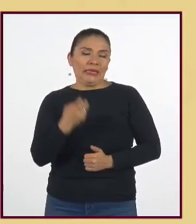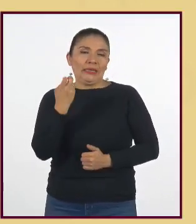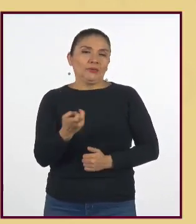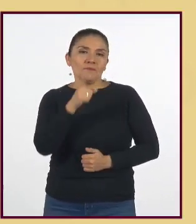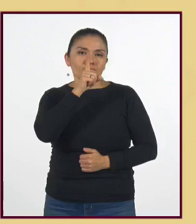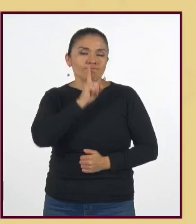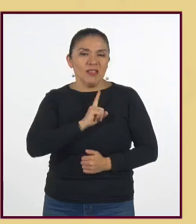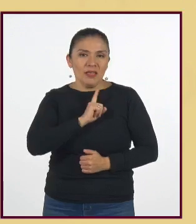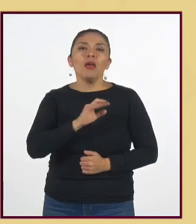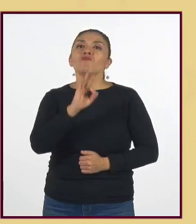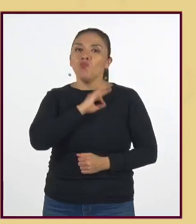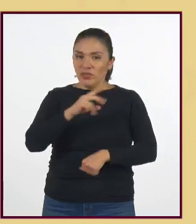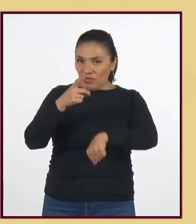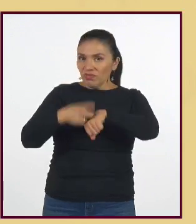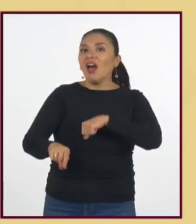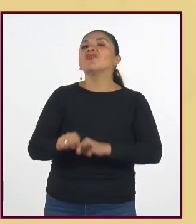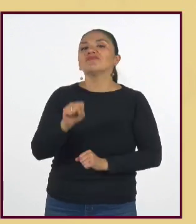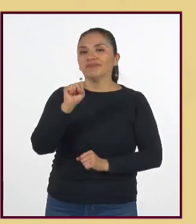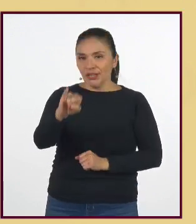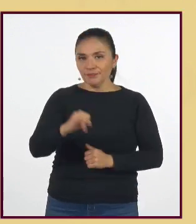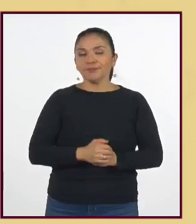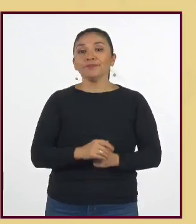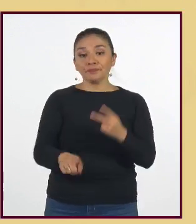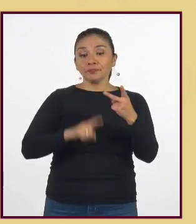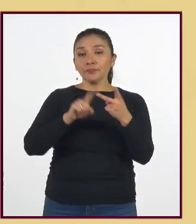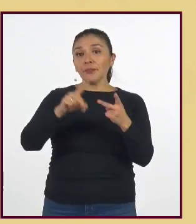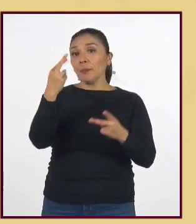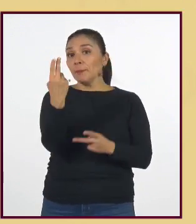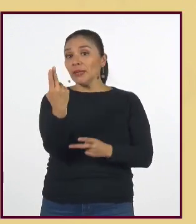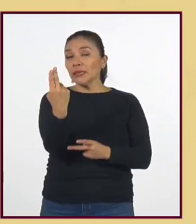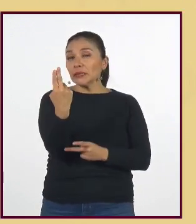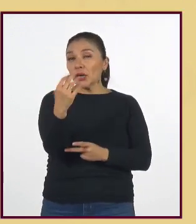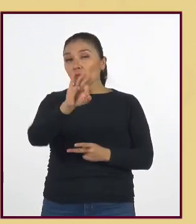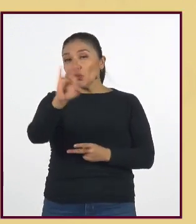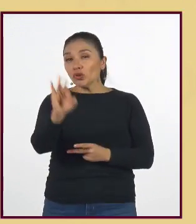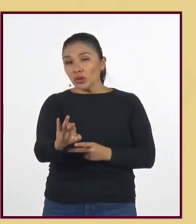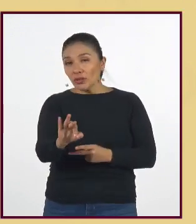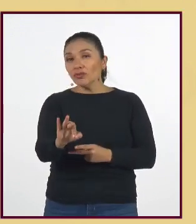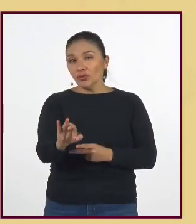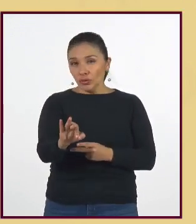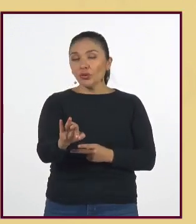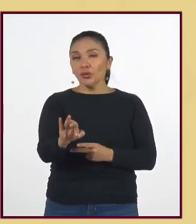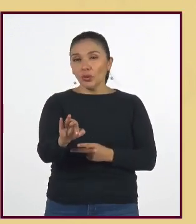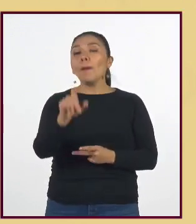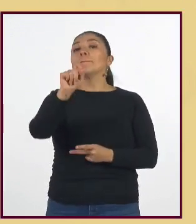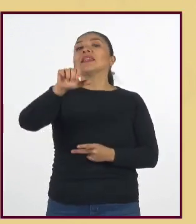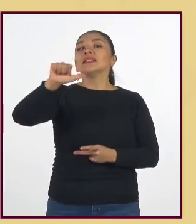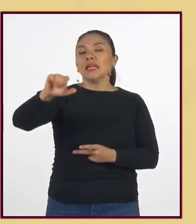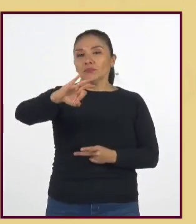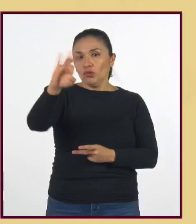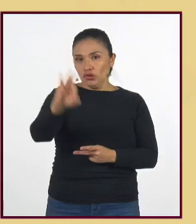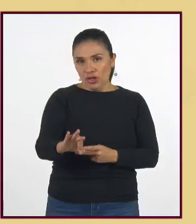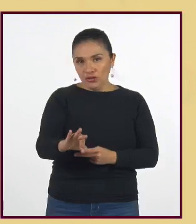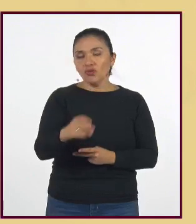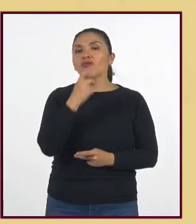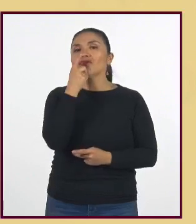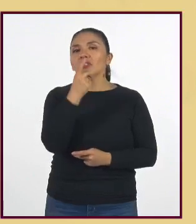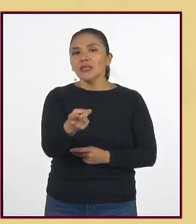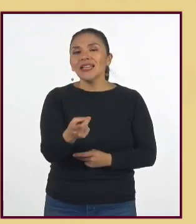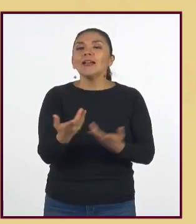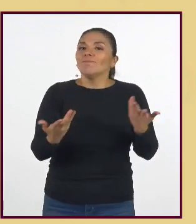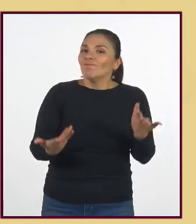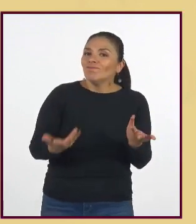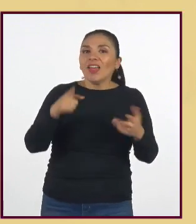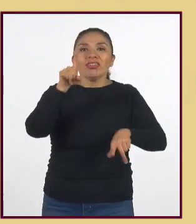tener efectos dañinos. El 25%, si estoy viendo bien, 26% dice